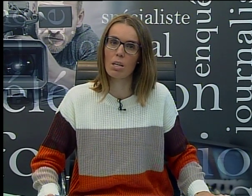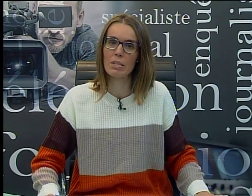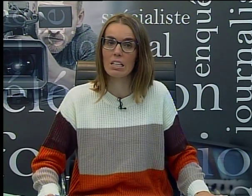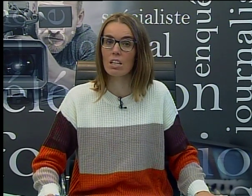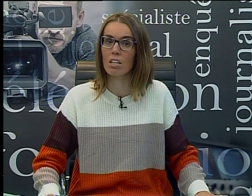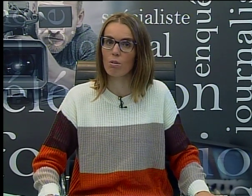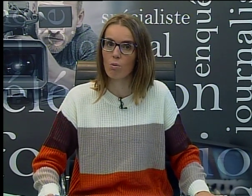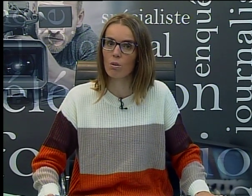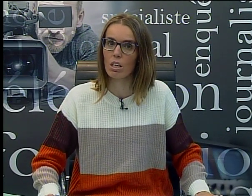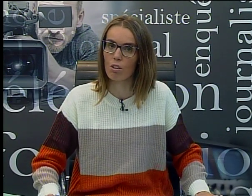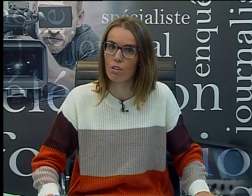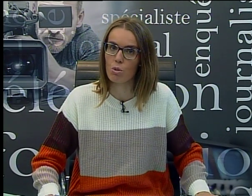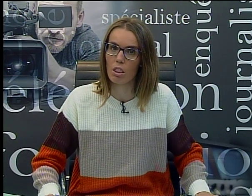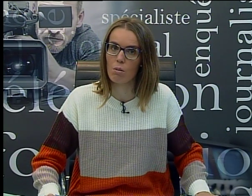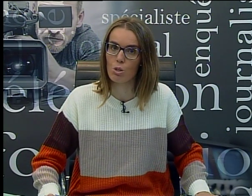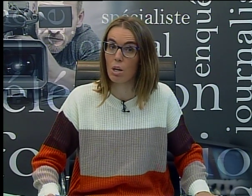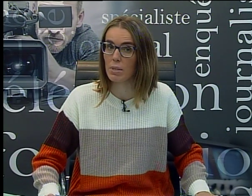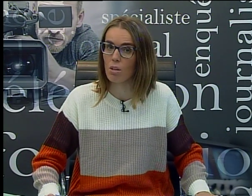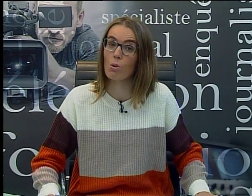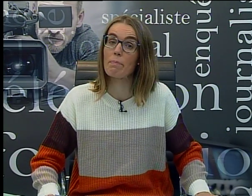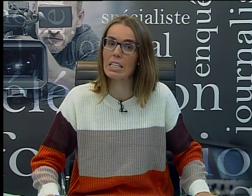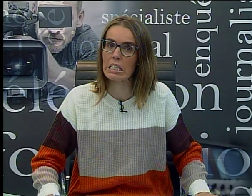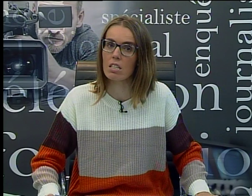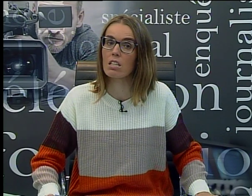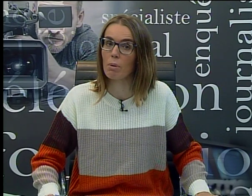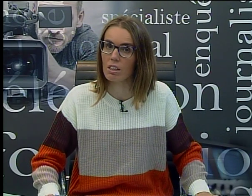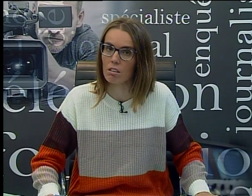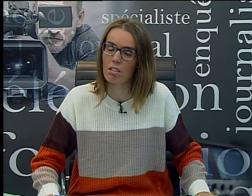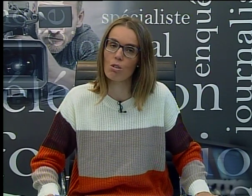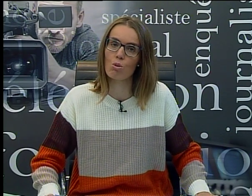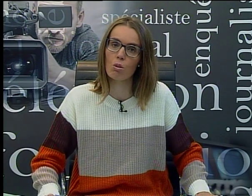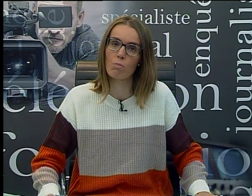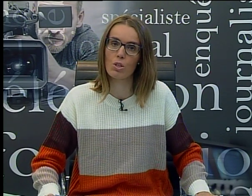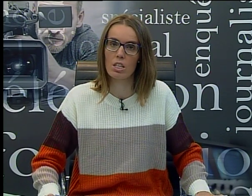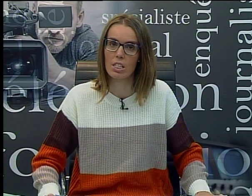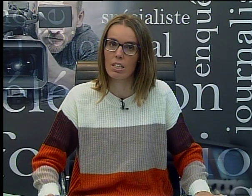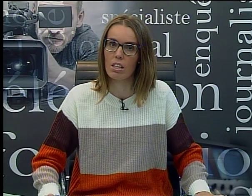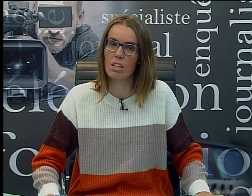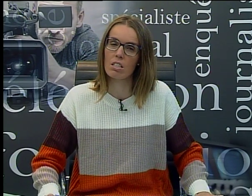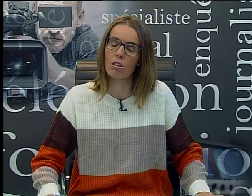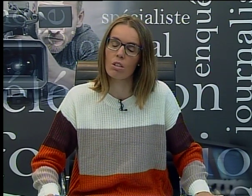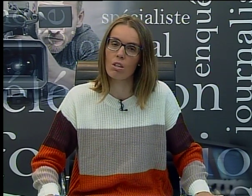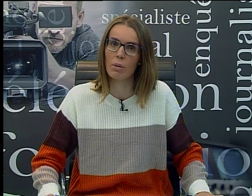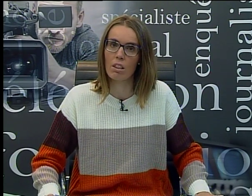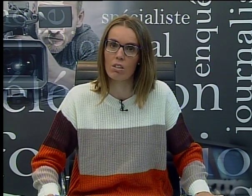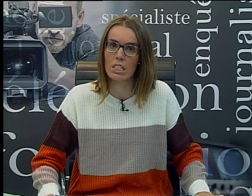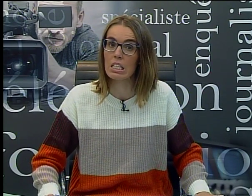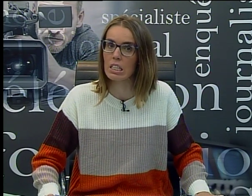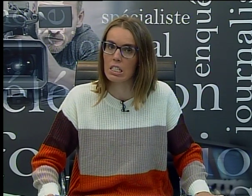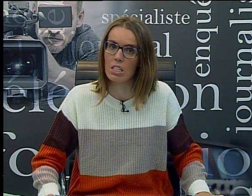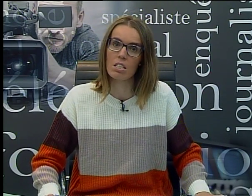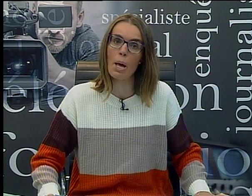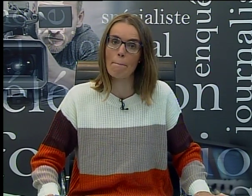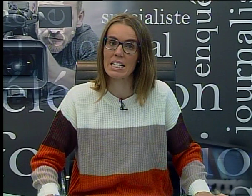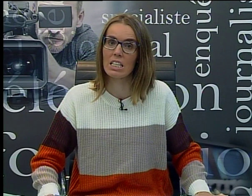última semana, a pesar de la reducción de quirófanos activos, que han pasado de 26 a 23 en los últimos siete días. Del total de operaciones,